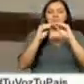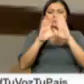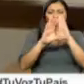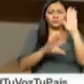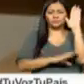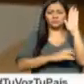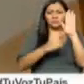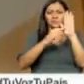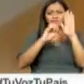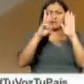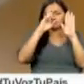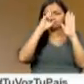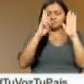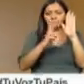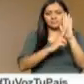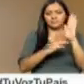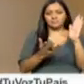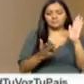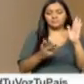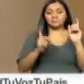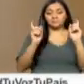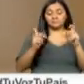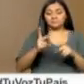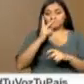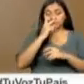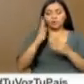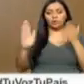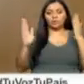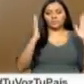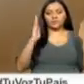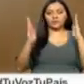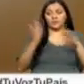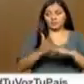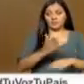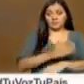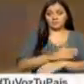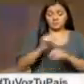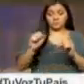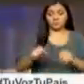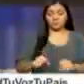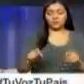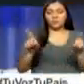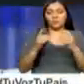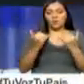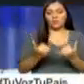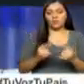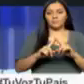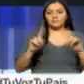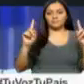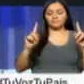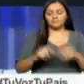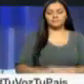constitucional. Nadie mejor que ustedes puede comparar lo que tenían antes y lo que tienen hoy.